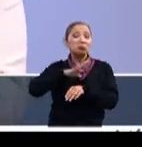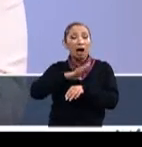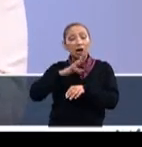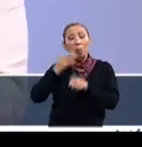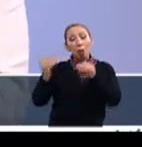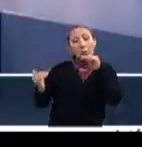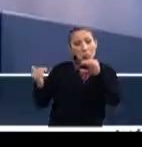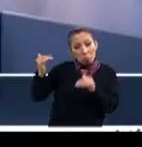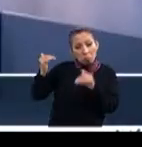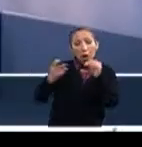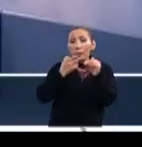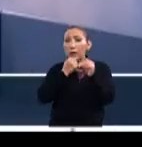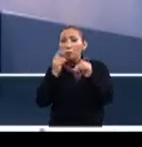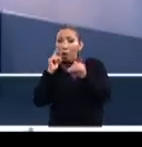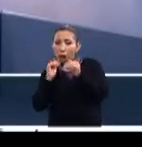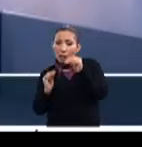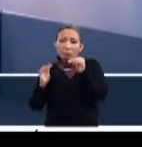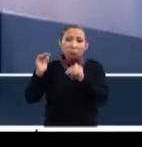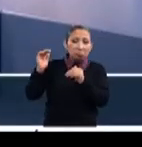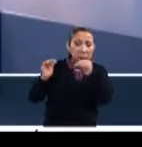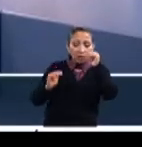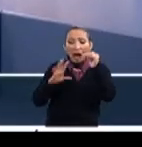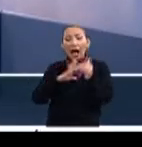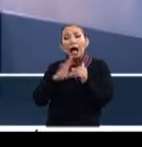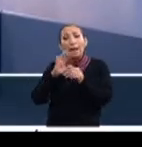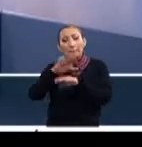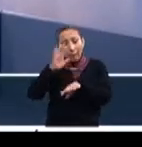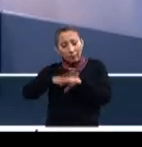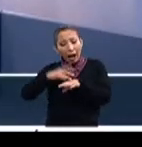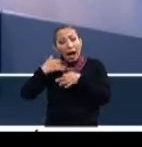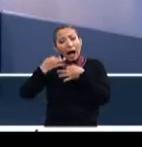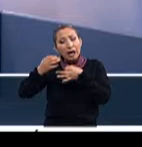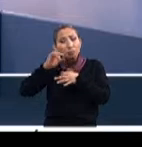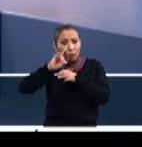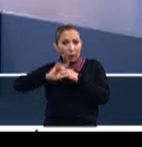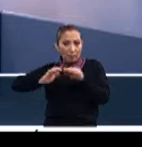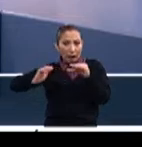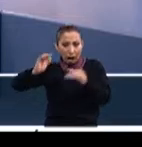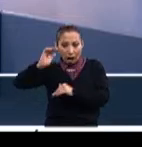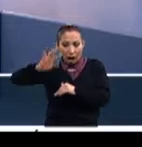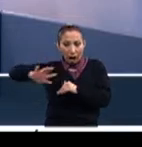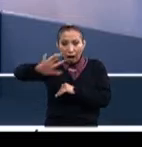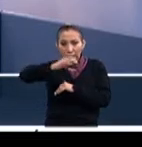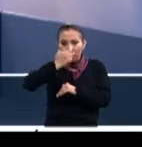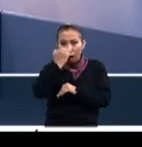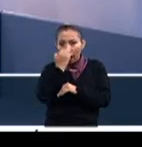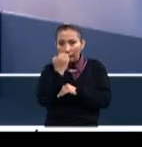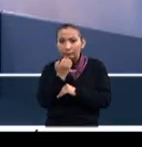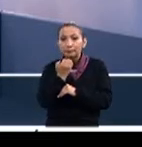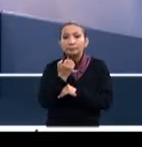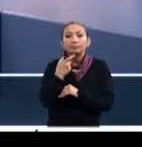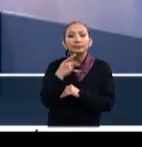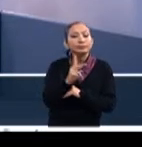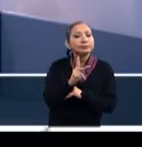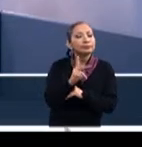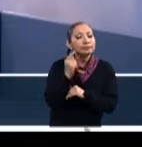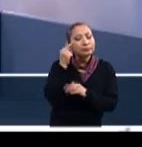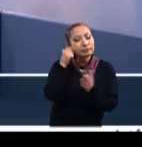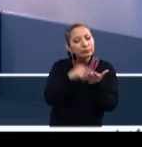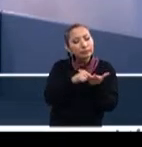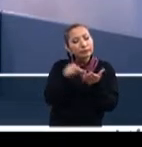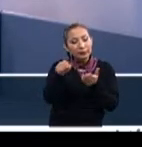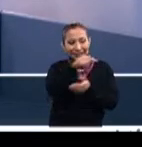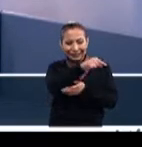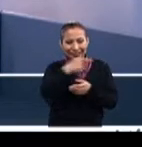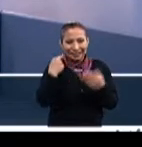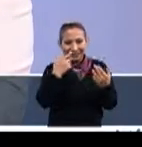tanto equilibrada entre hombres y mujeres. Sí hay una mayor tendencia de mujeres dentro de la escuela, pero creo que lo